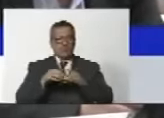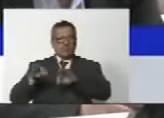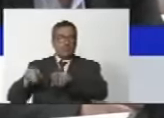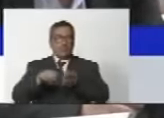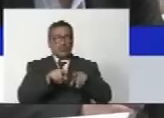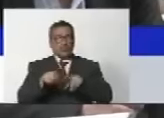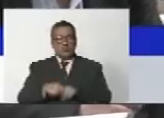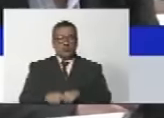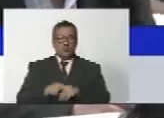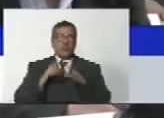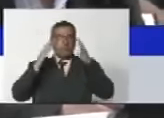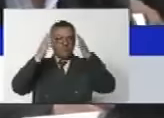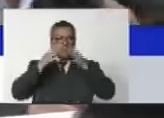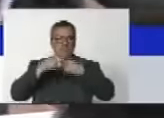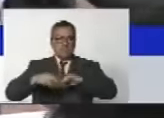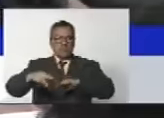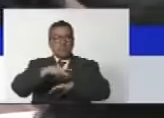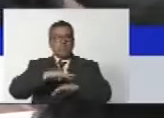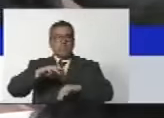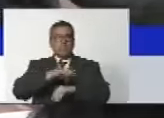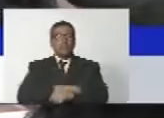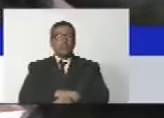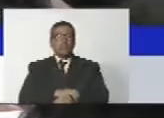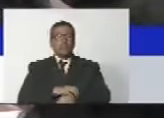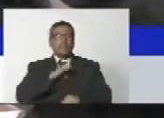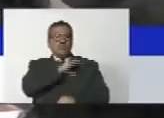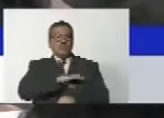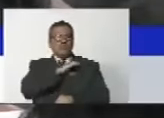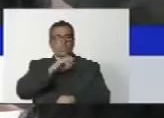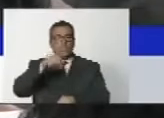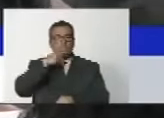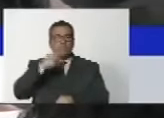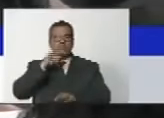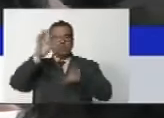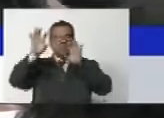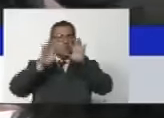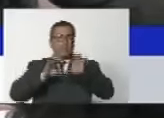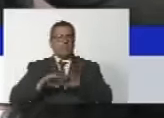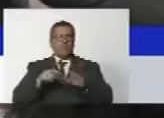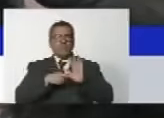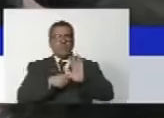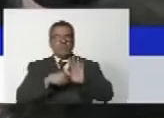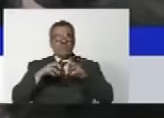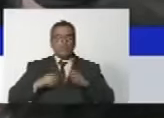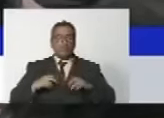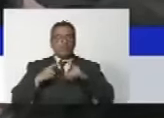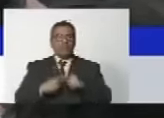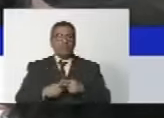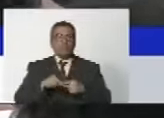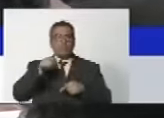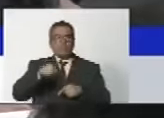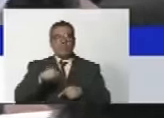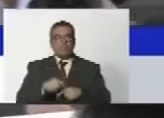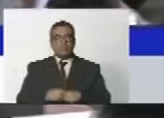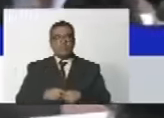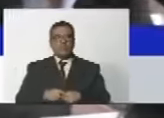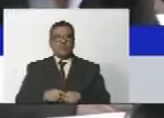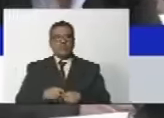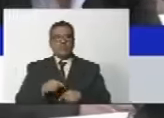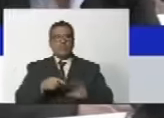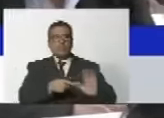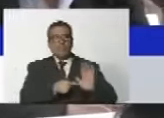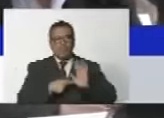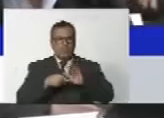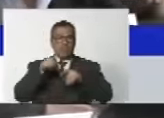Secretaría del Consejo de Ministros. En la Comisión de Política Exterior, recientemente, por videoconferencia,